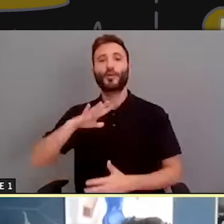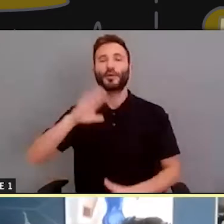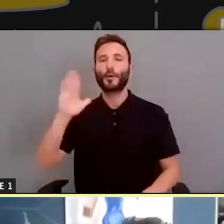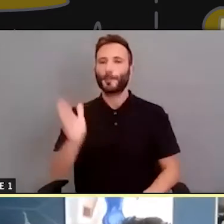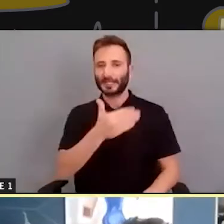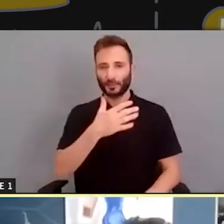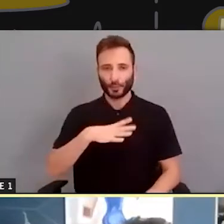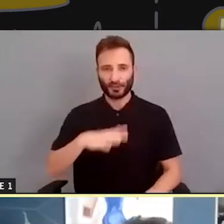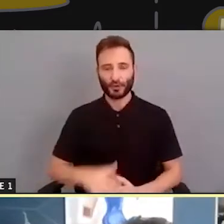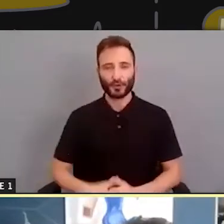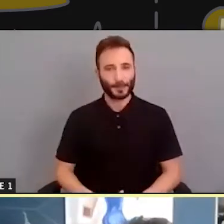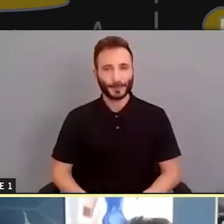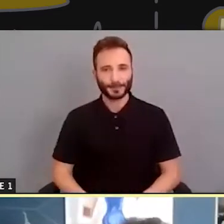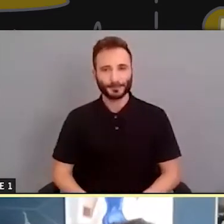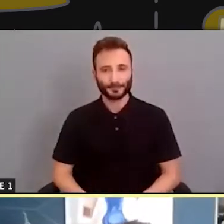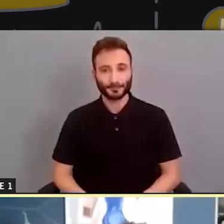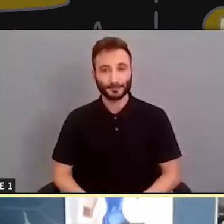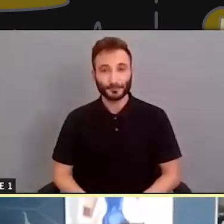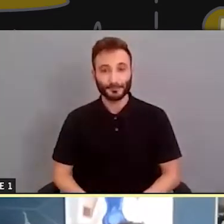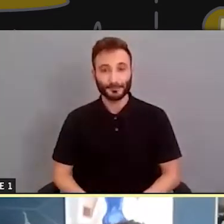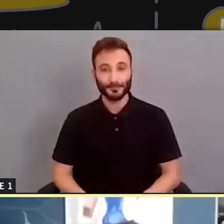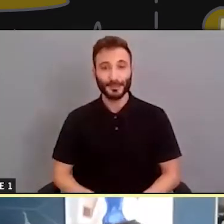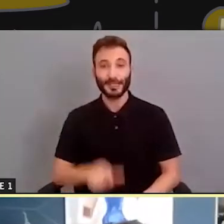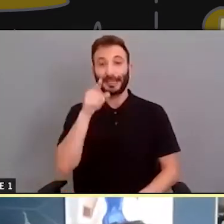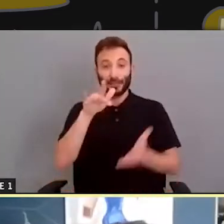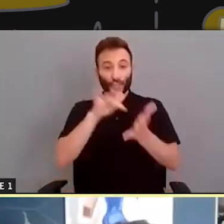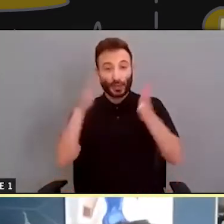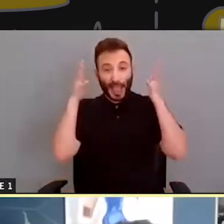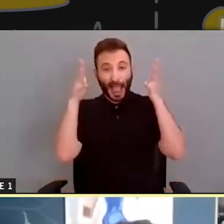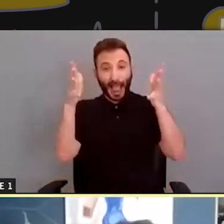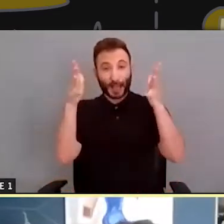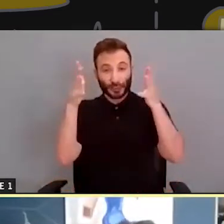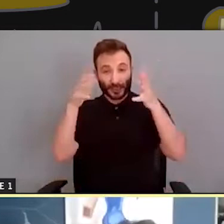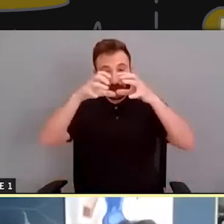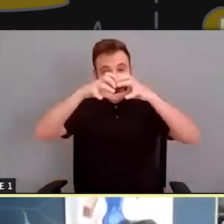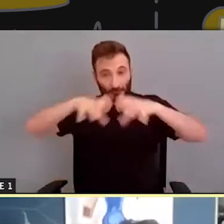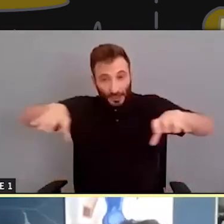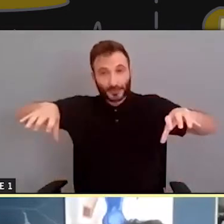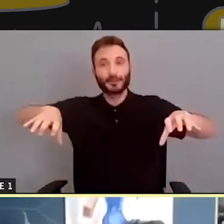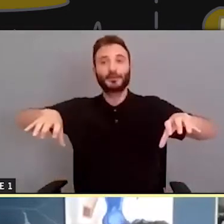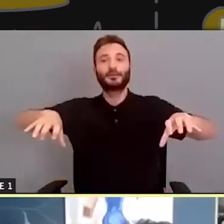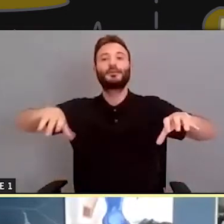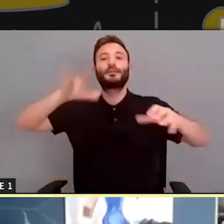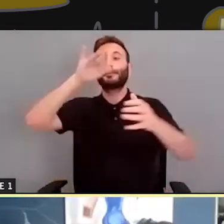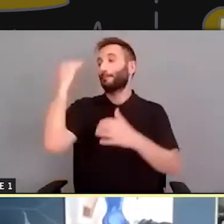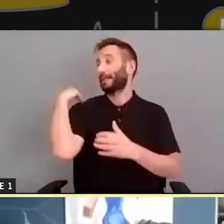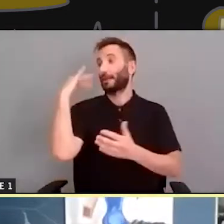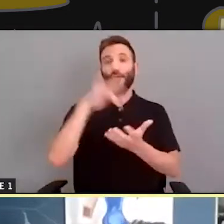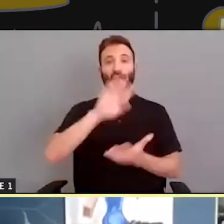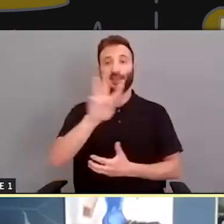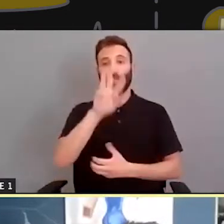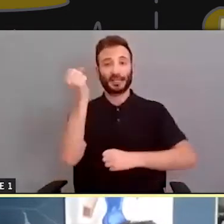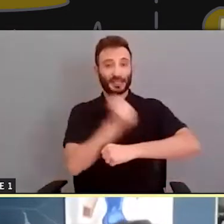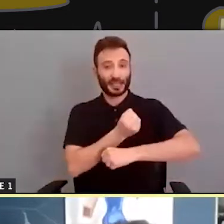diapositiva. Aquí hemos dividido en estas recomendaciones que hemos lanzado el día 3 de diciembre, el Día Internacional de Personas